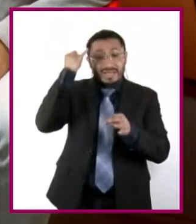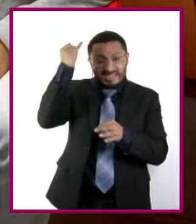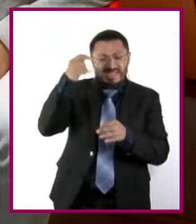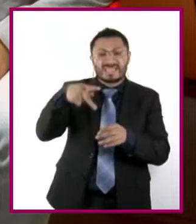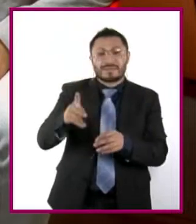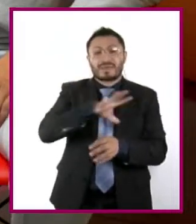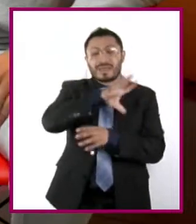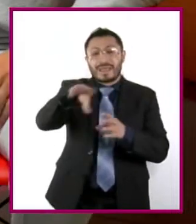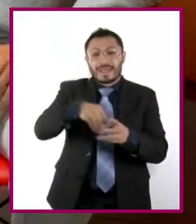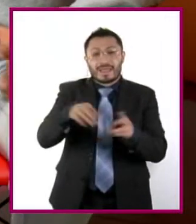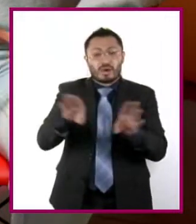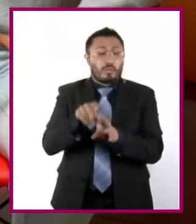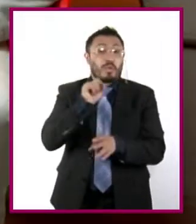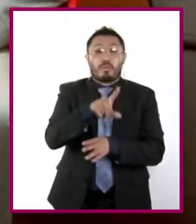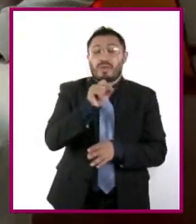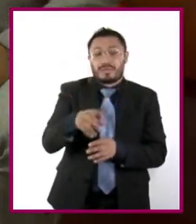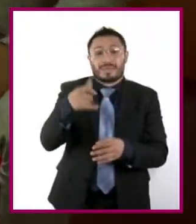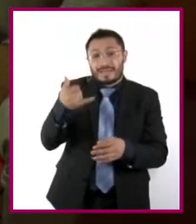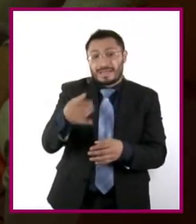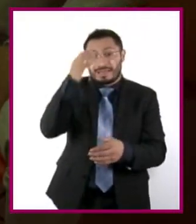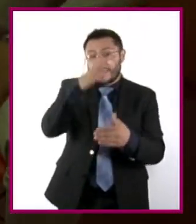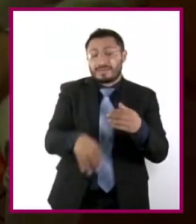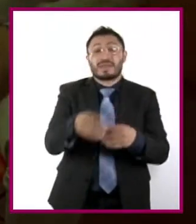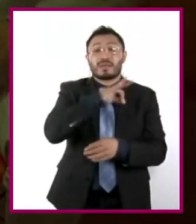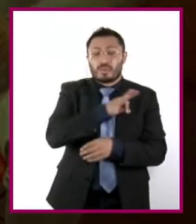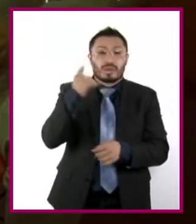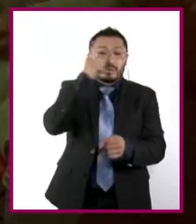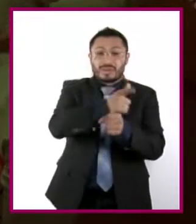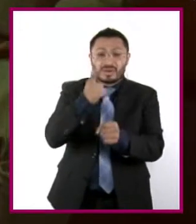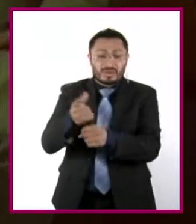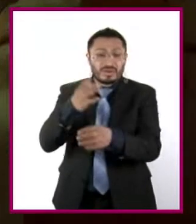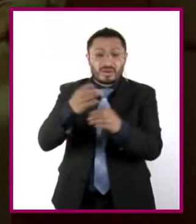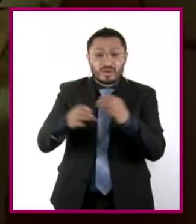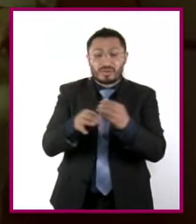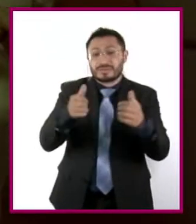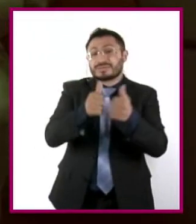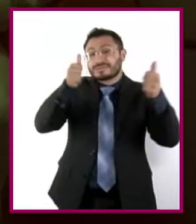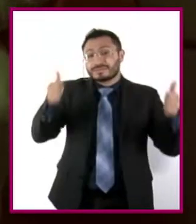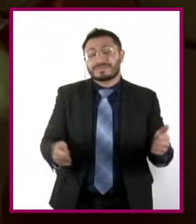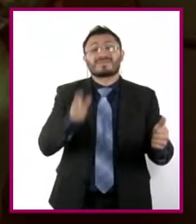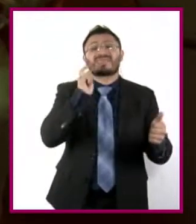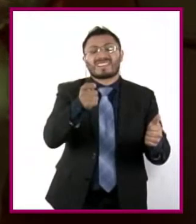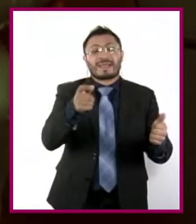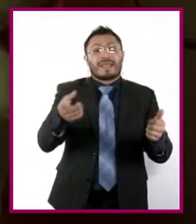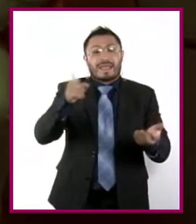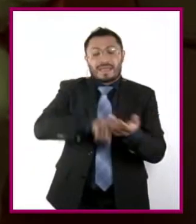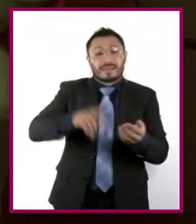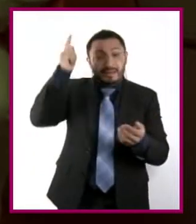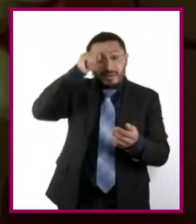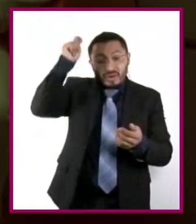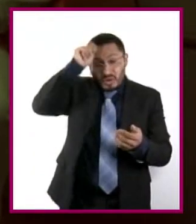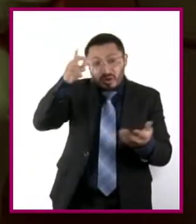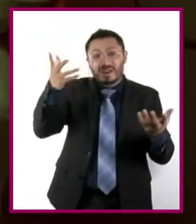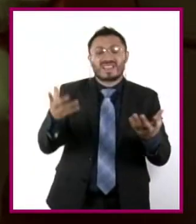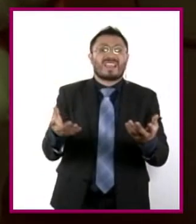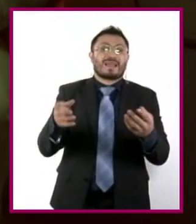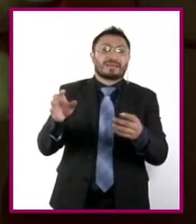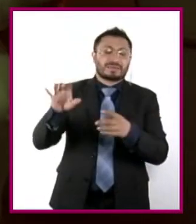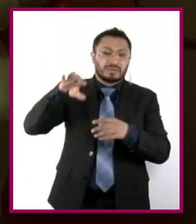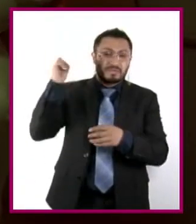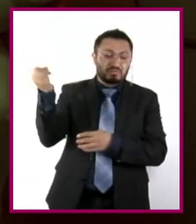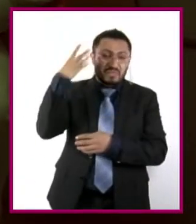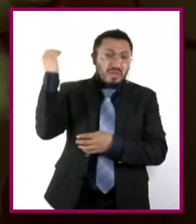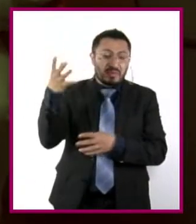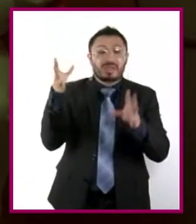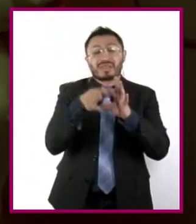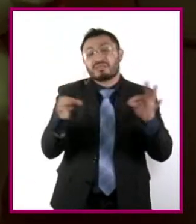general las mismas. Y concluye, podemos descubrir que las cosas que nos separan en general son teorías, convenciones explicativas